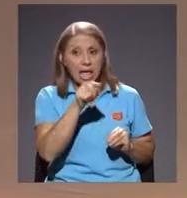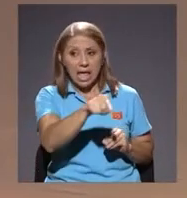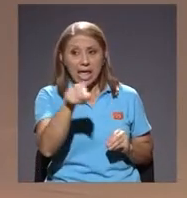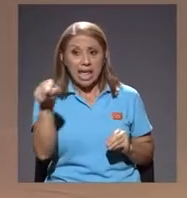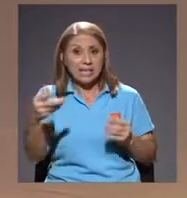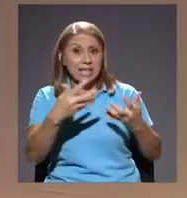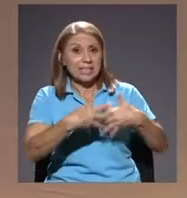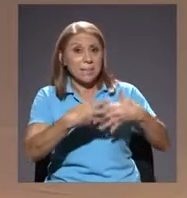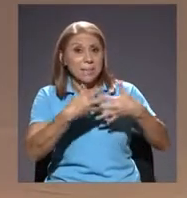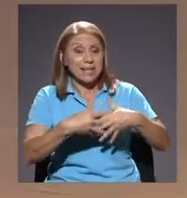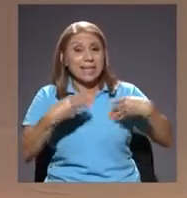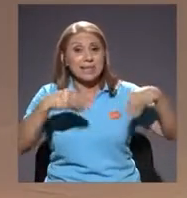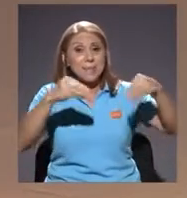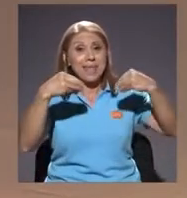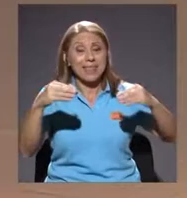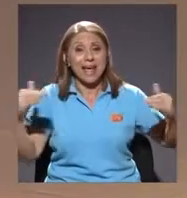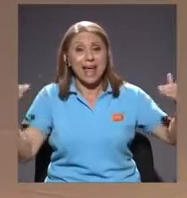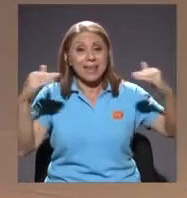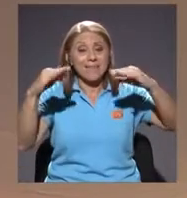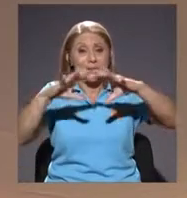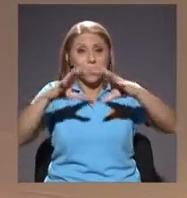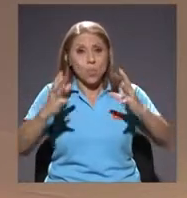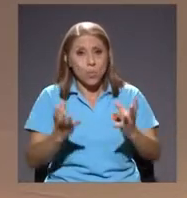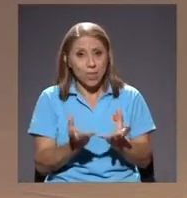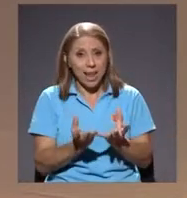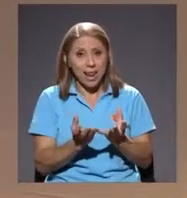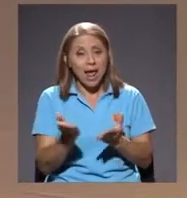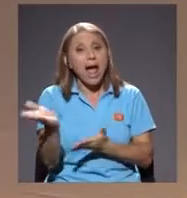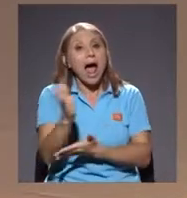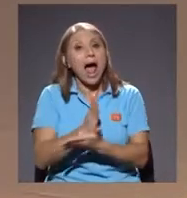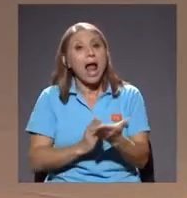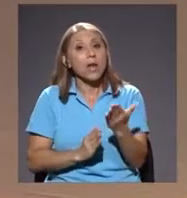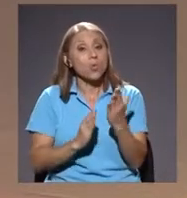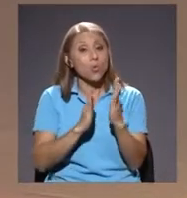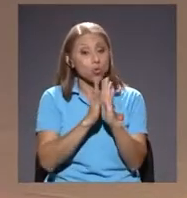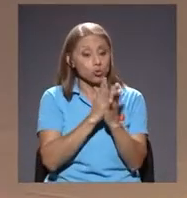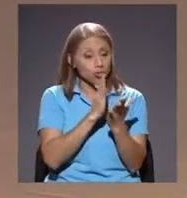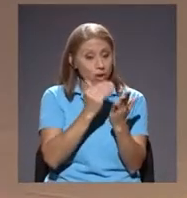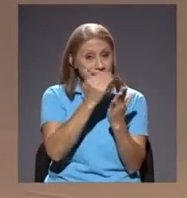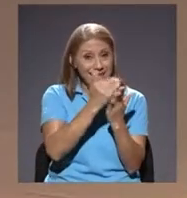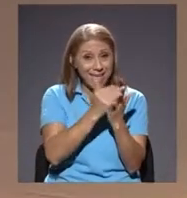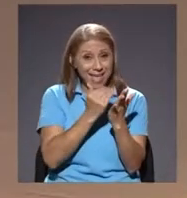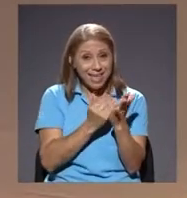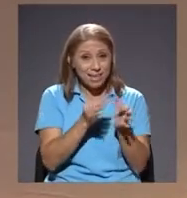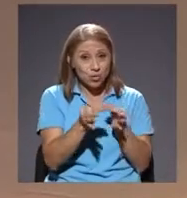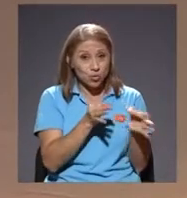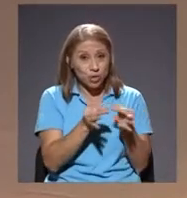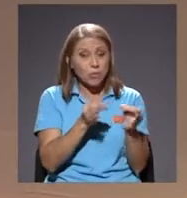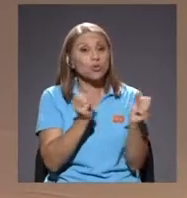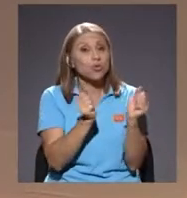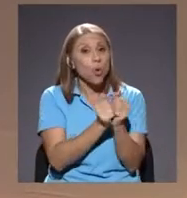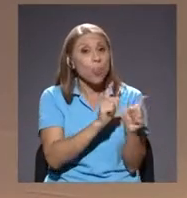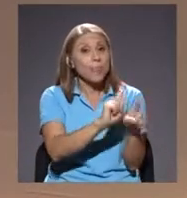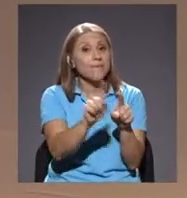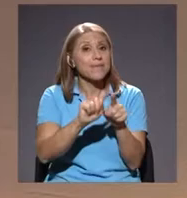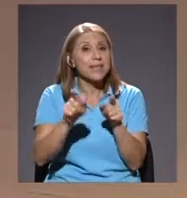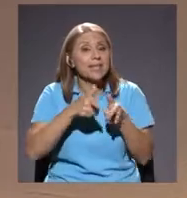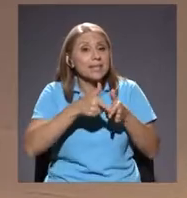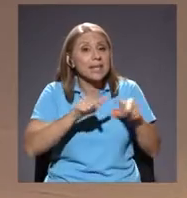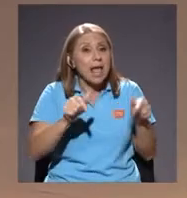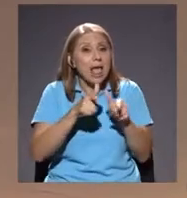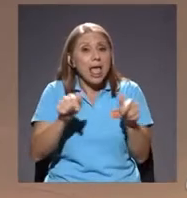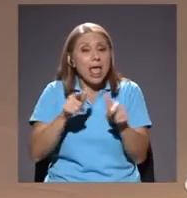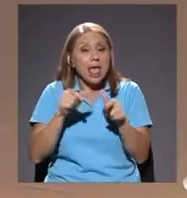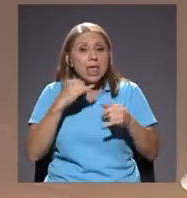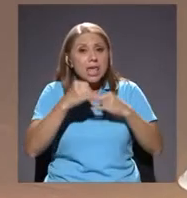en el mercado mundial algunos de los instructivos van en en idiomas de lo que ustedes imaginen